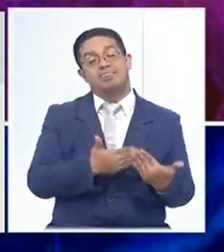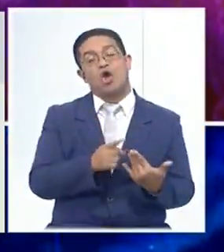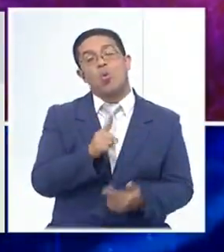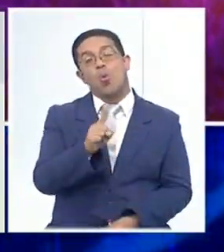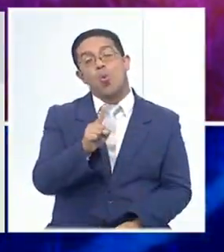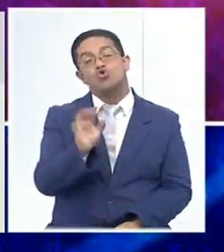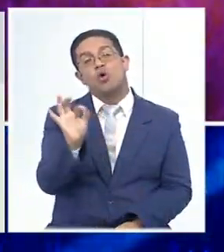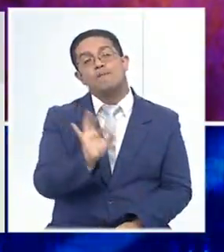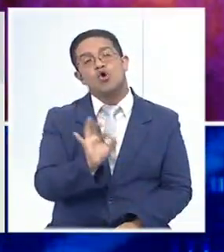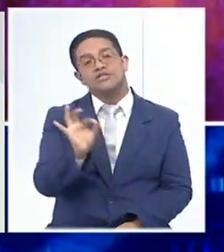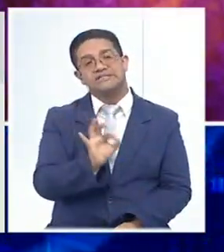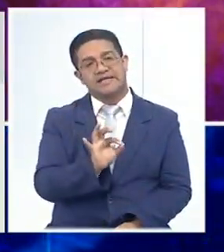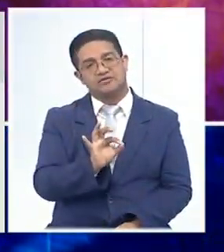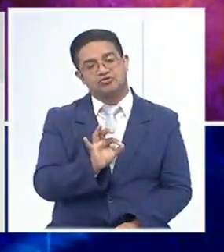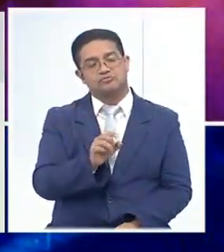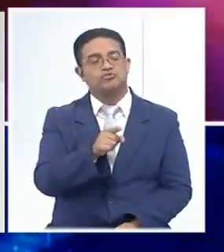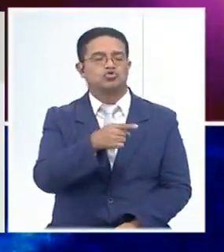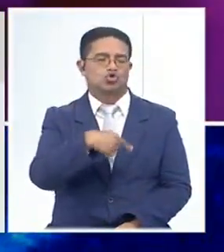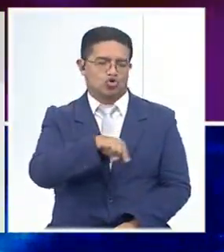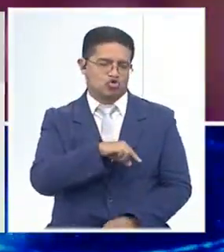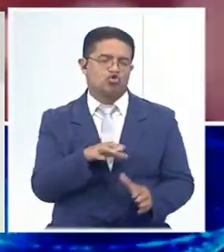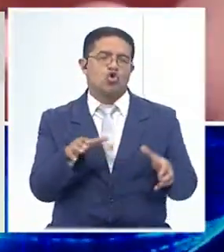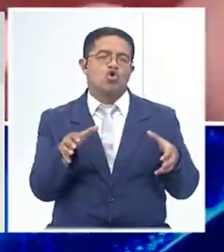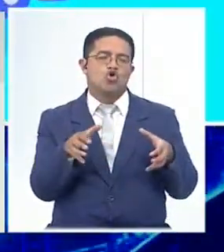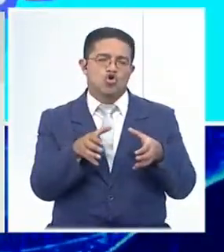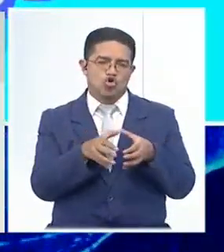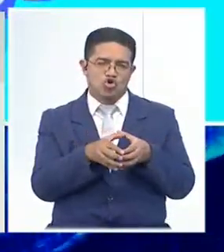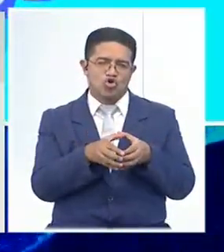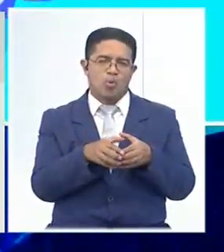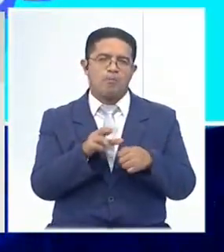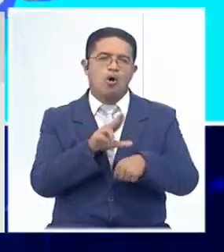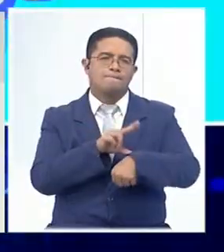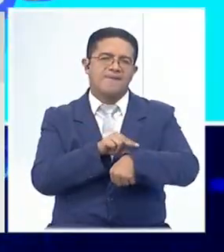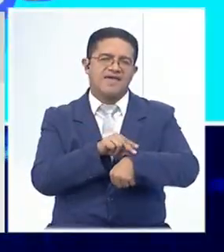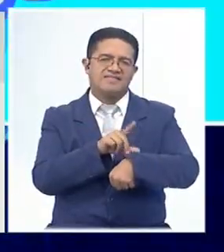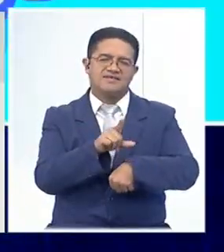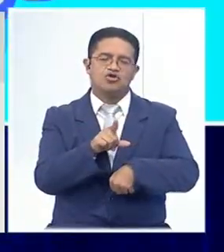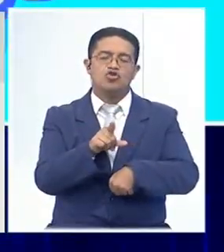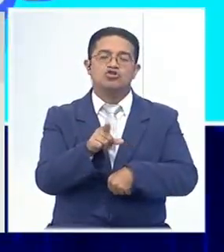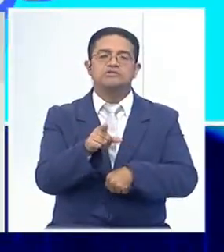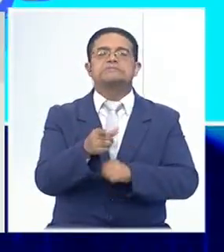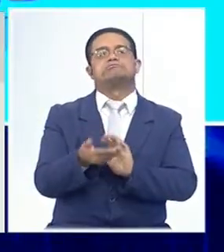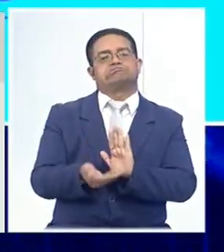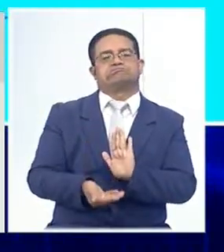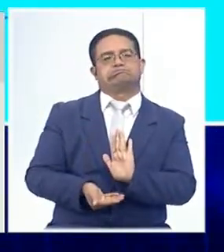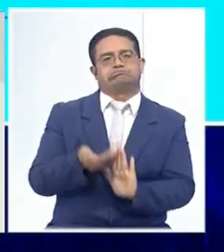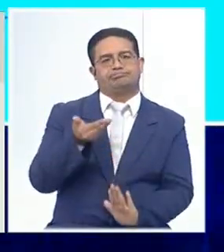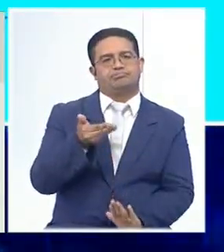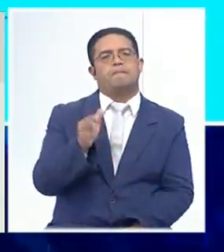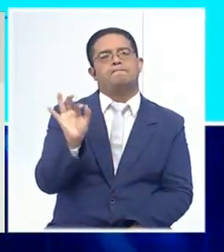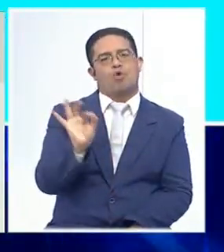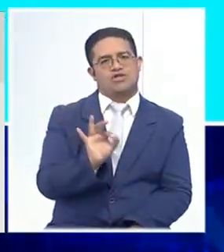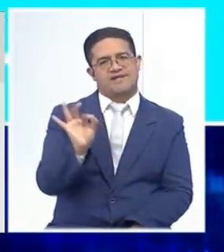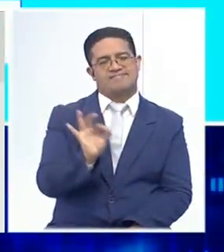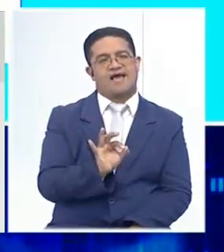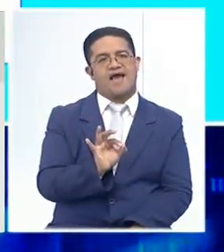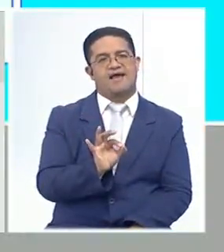1%. Nosotros, pues en Grupo Médico Santa Paula, hemos logrado elevar ese porcentaje de